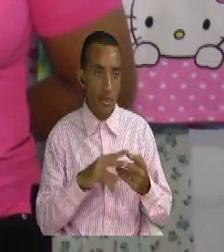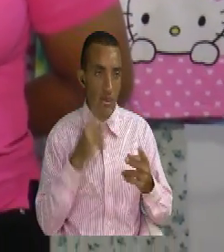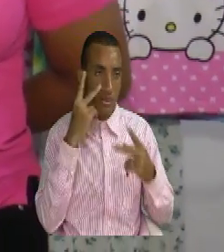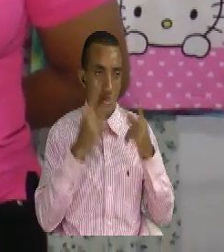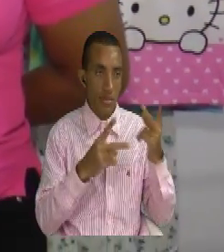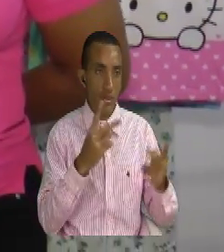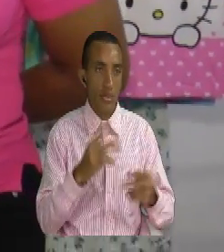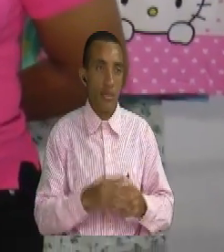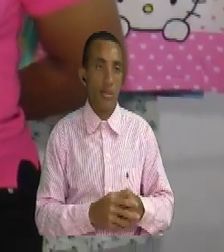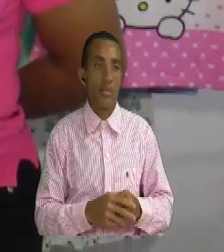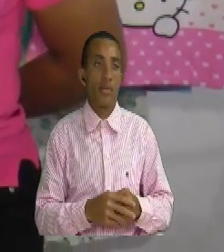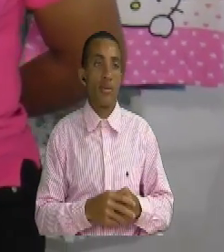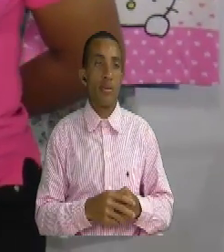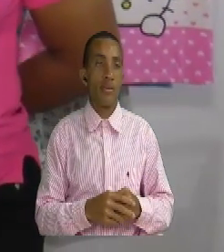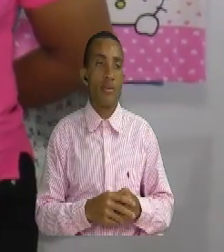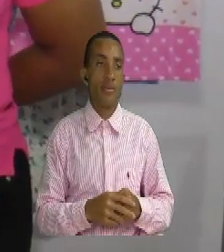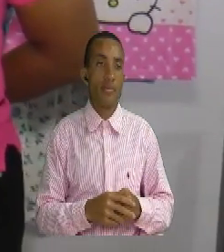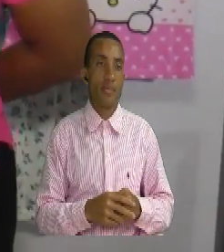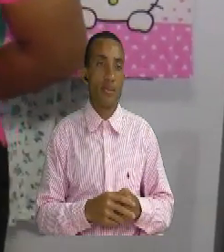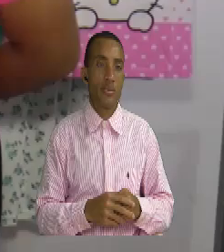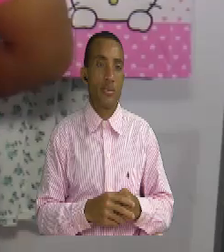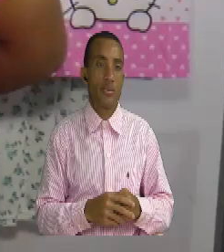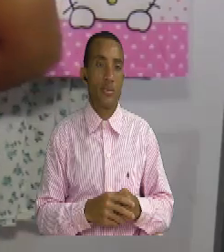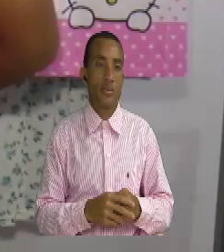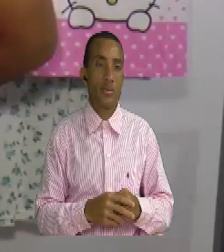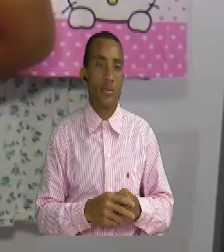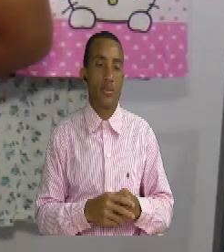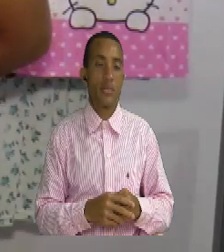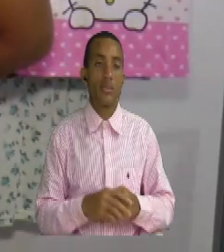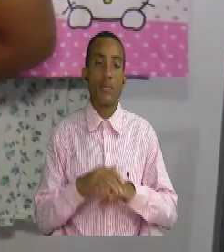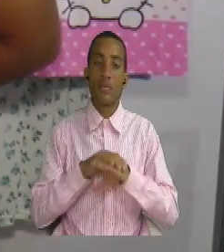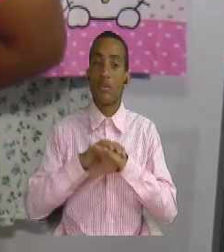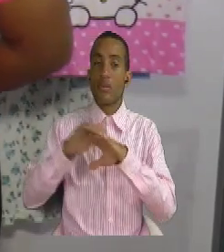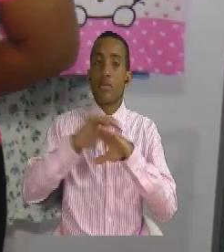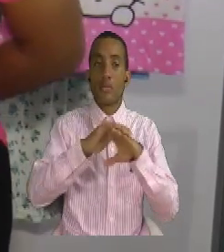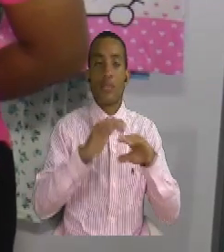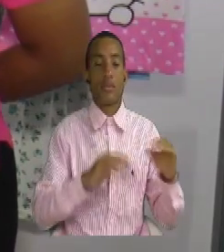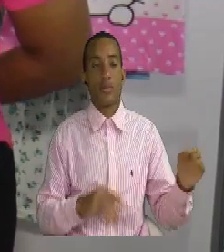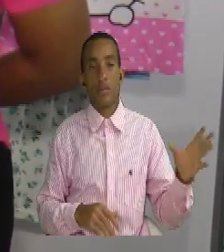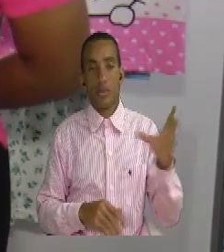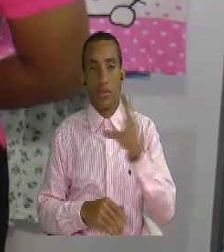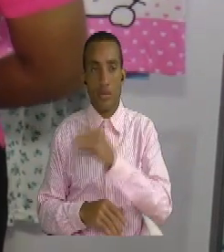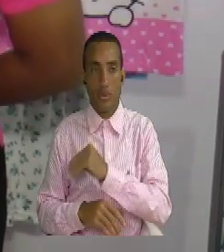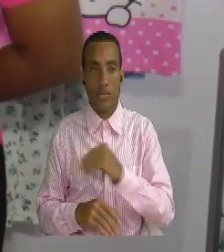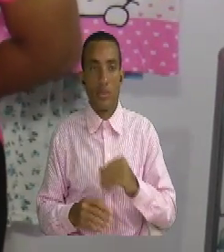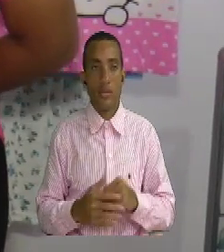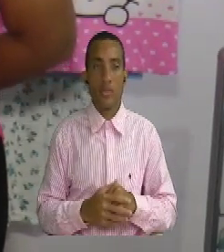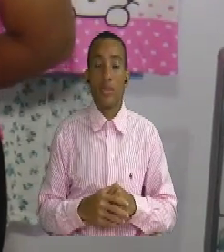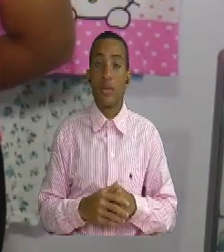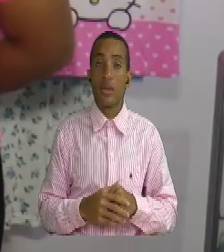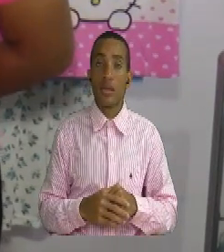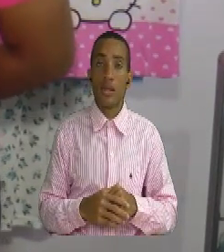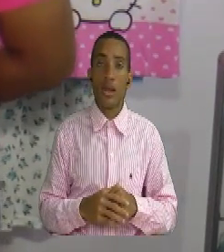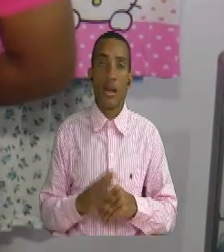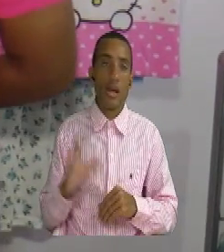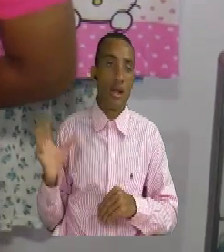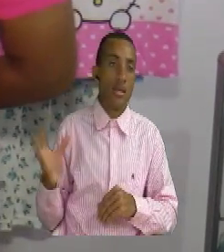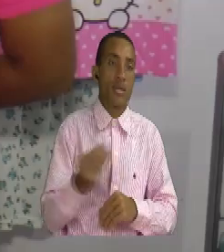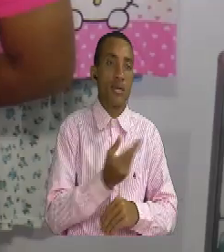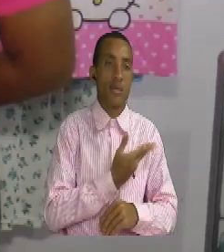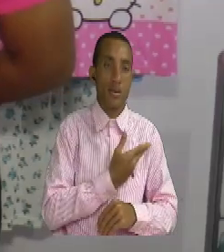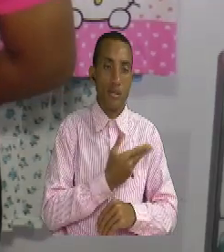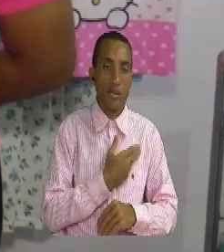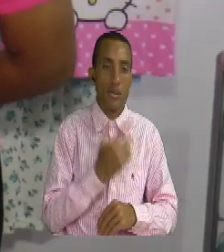por supuesto adquiera los servicios que aquí les estamos brindando. Yo invito a toda la población de Barranca Bermeja, no solo a las mamitas, porque los papás también tienen